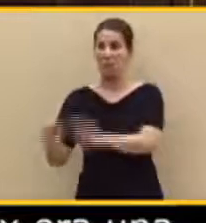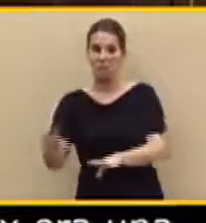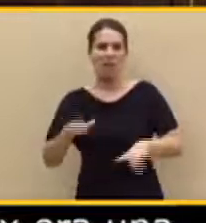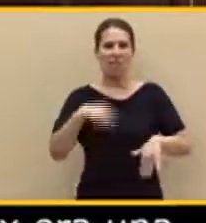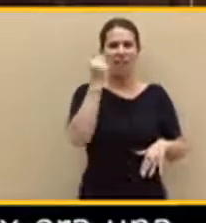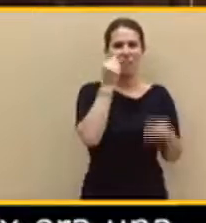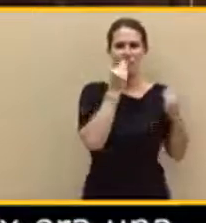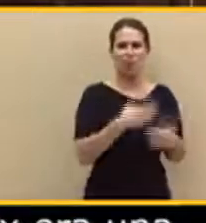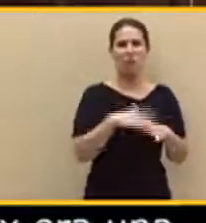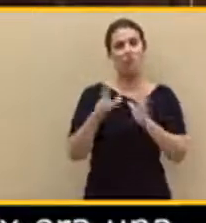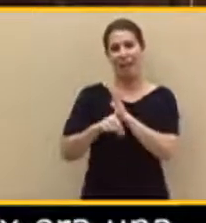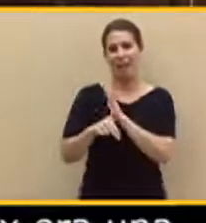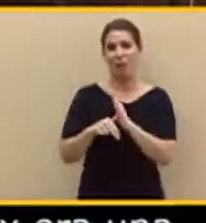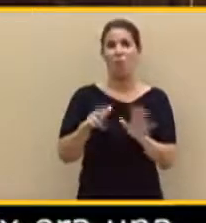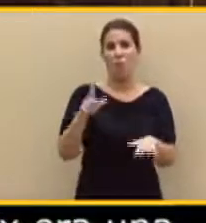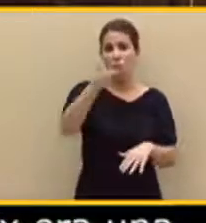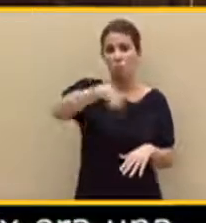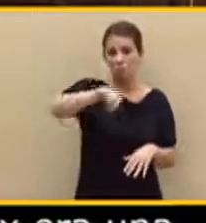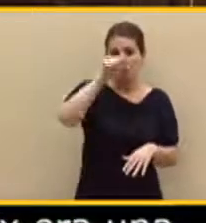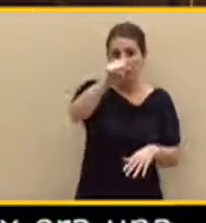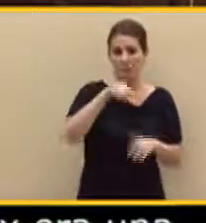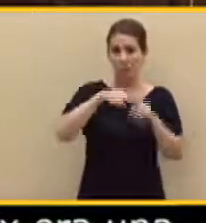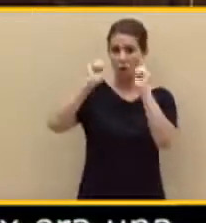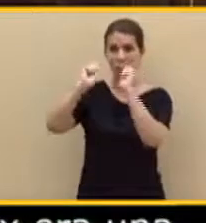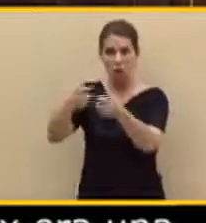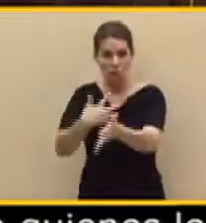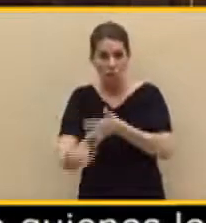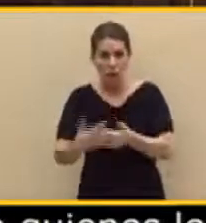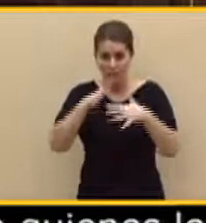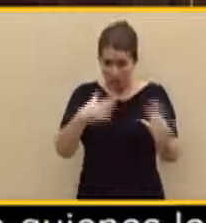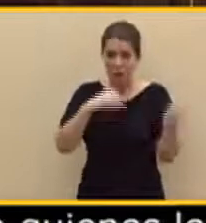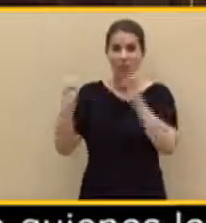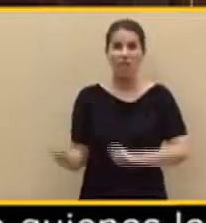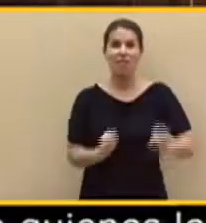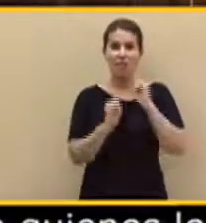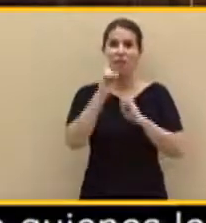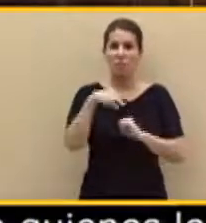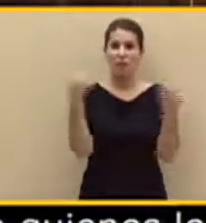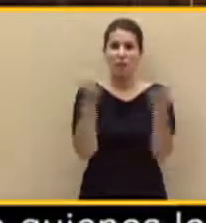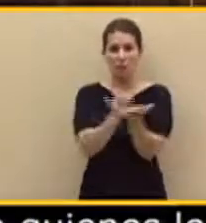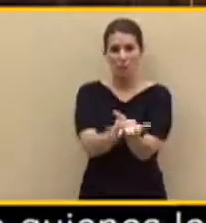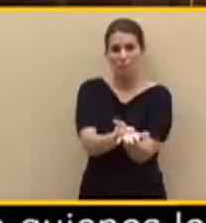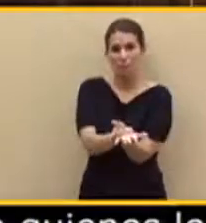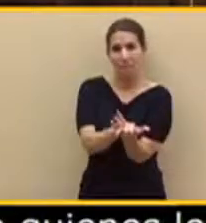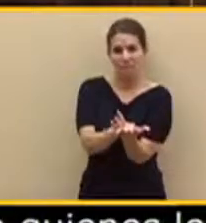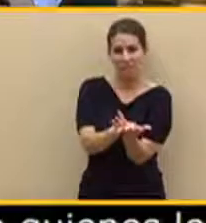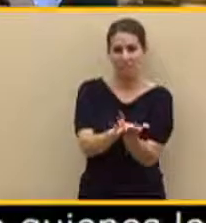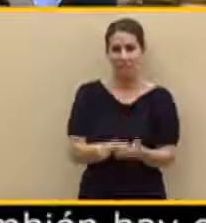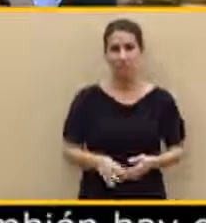a ustedes, a quienes le pusieron y a quienes aún hoy le defienden, también hay que sacarles de sus posiciones de gobierno,